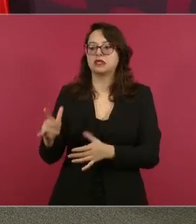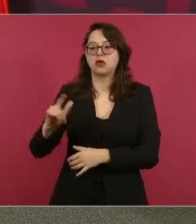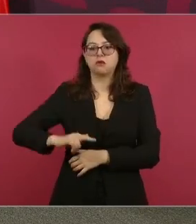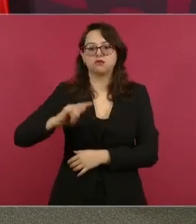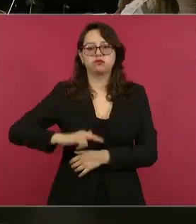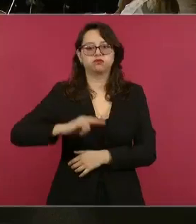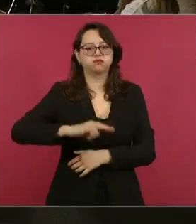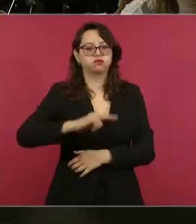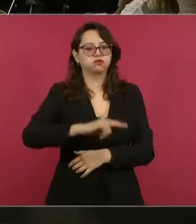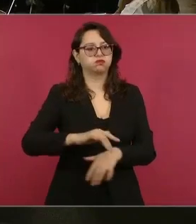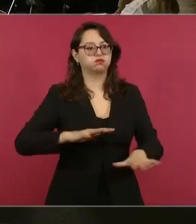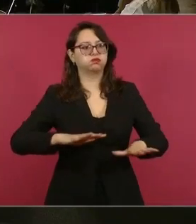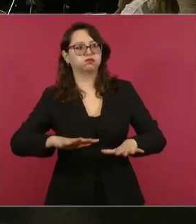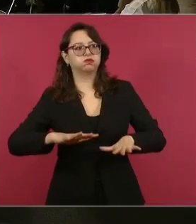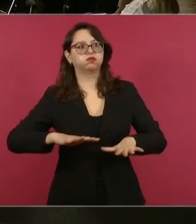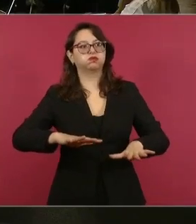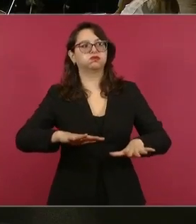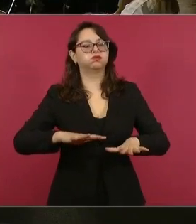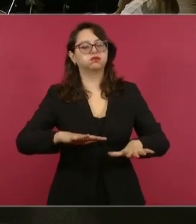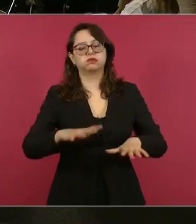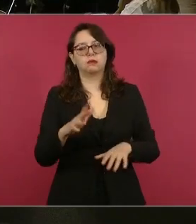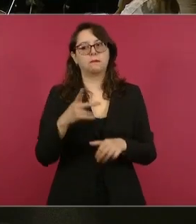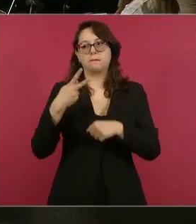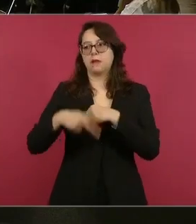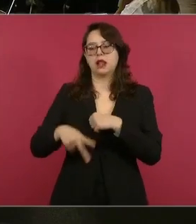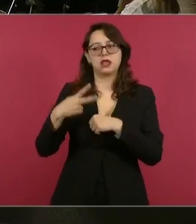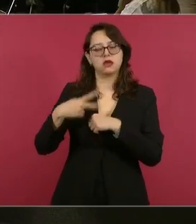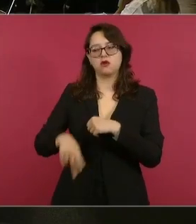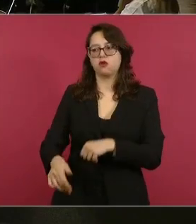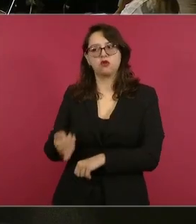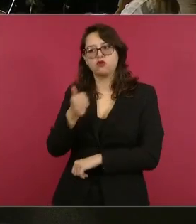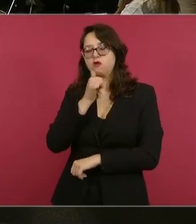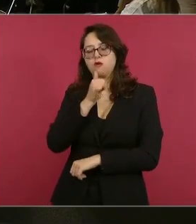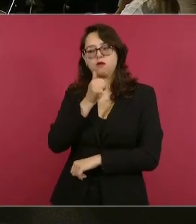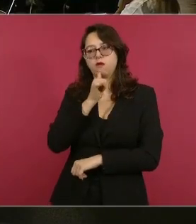a comunicaciones y transportes. Se va